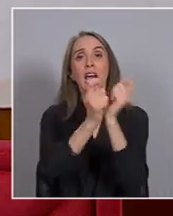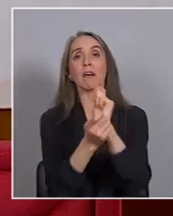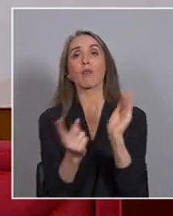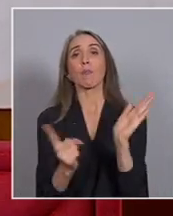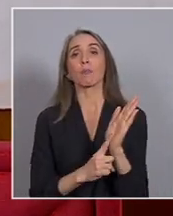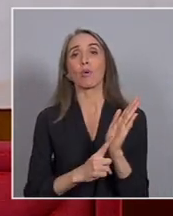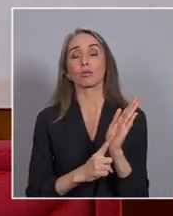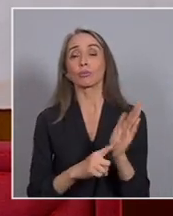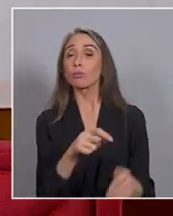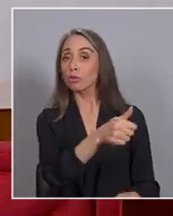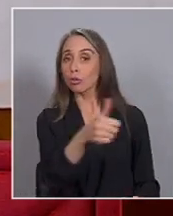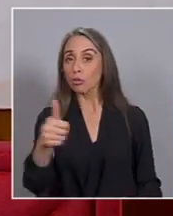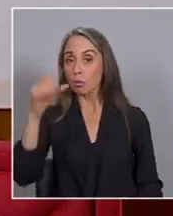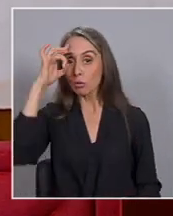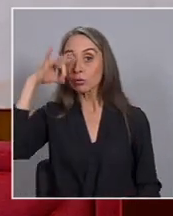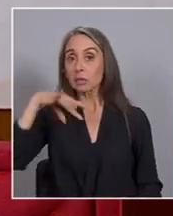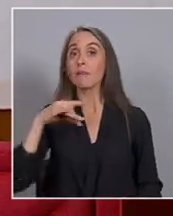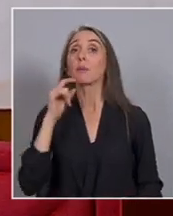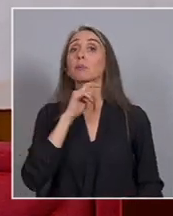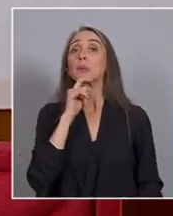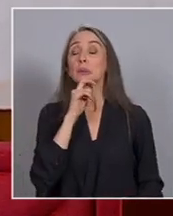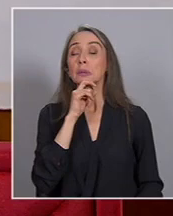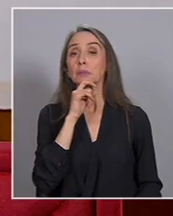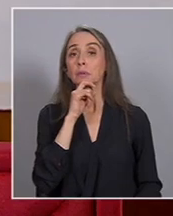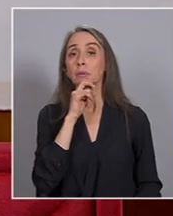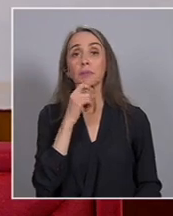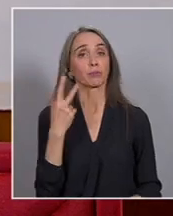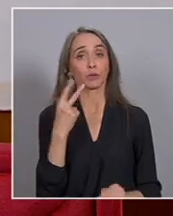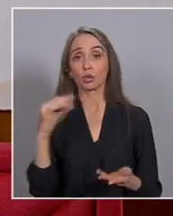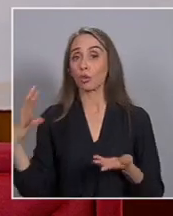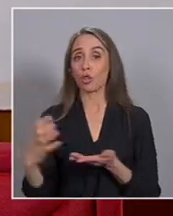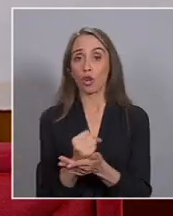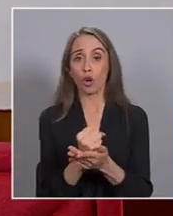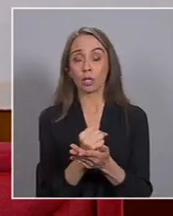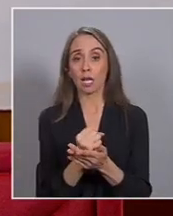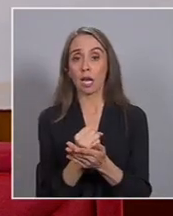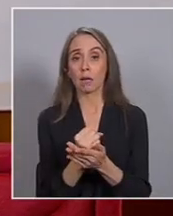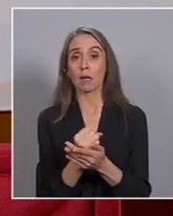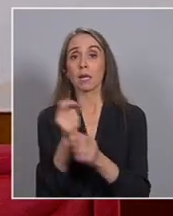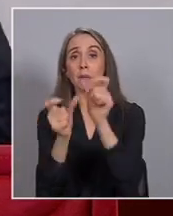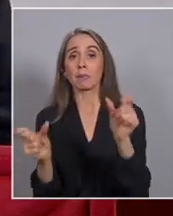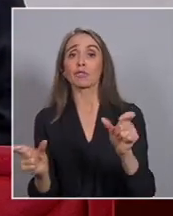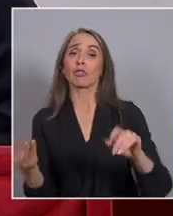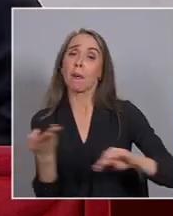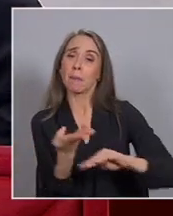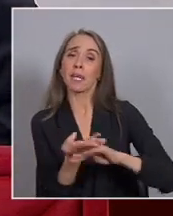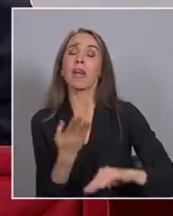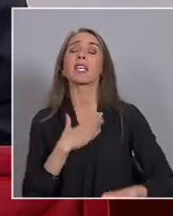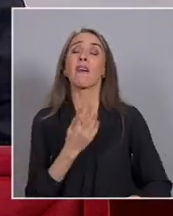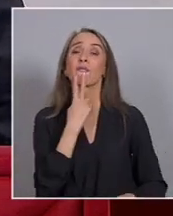también que si no logramos que la demanda por una vida digna